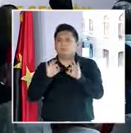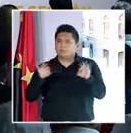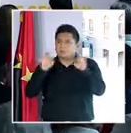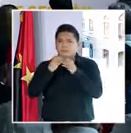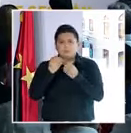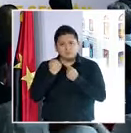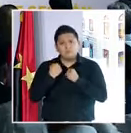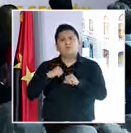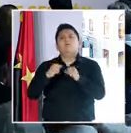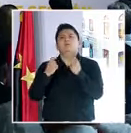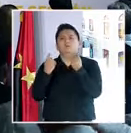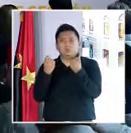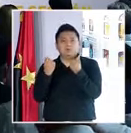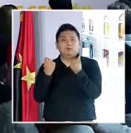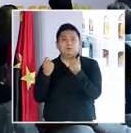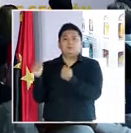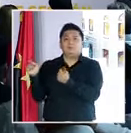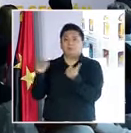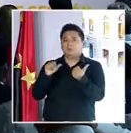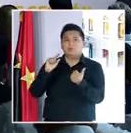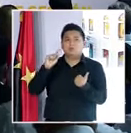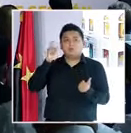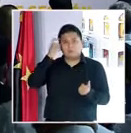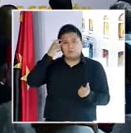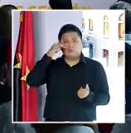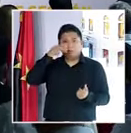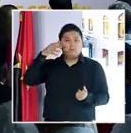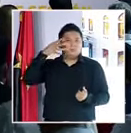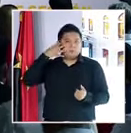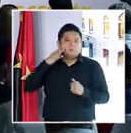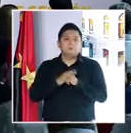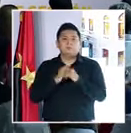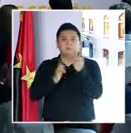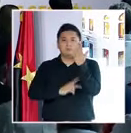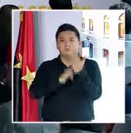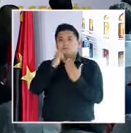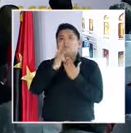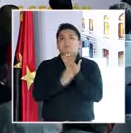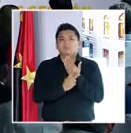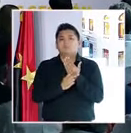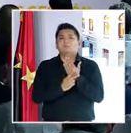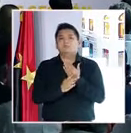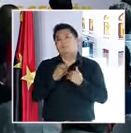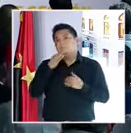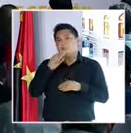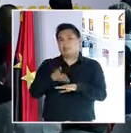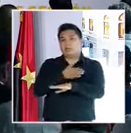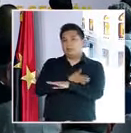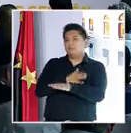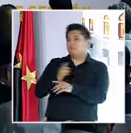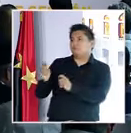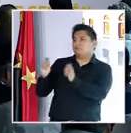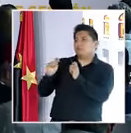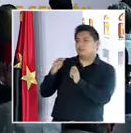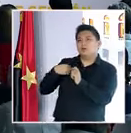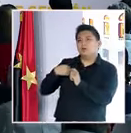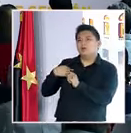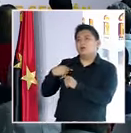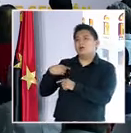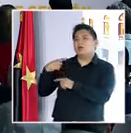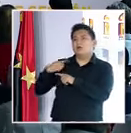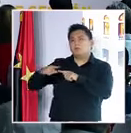esfuerzo económico por parte del departamento. Es un proyecto que recibimos de la anterior administración y